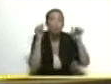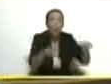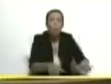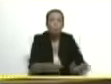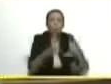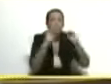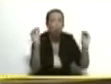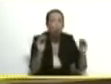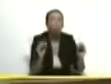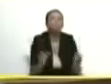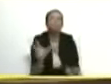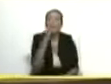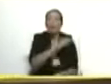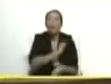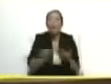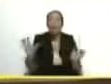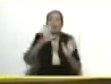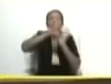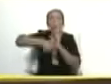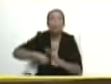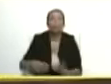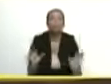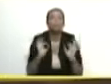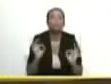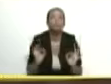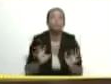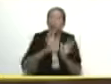mesa, también se lo robaron.